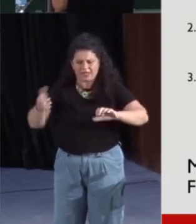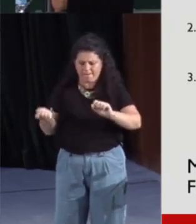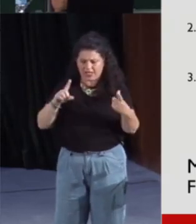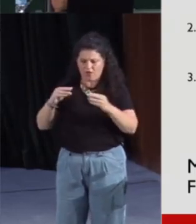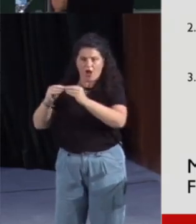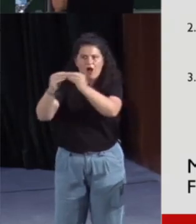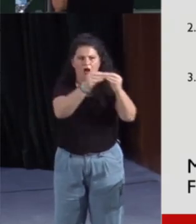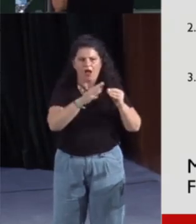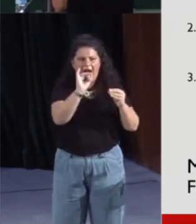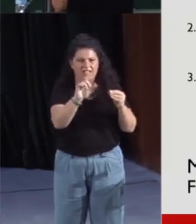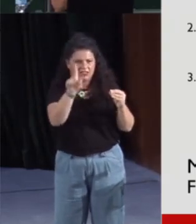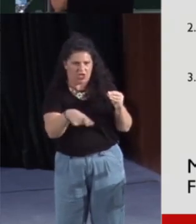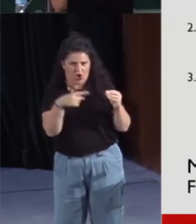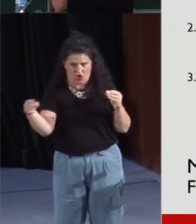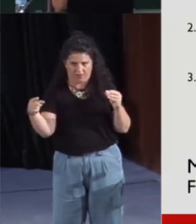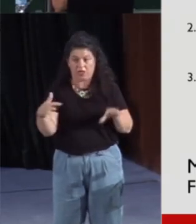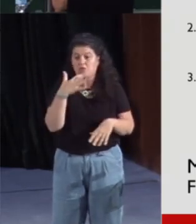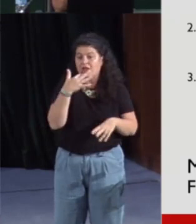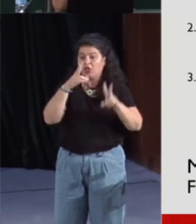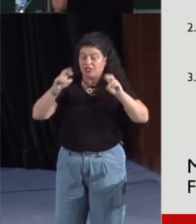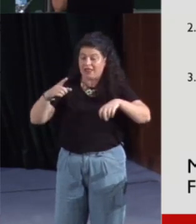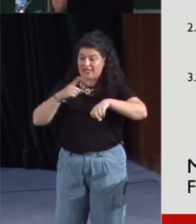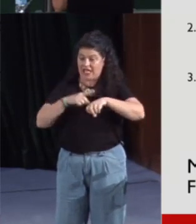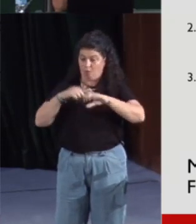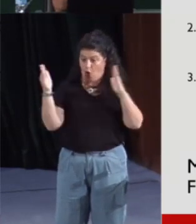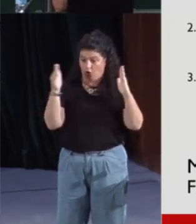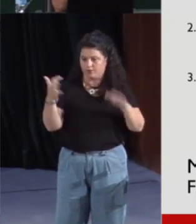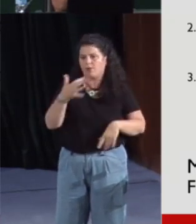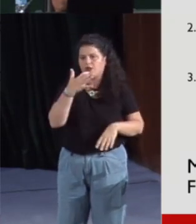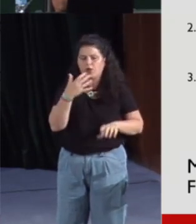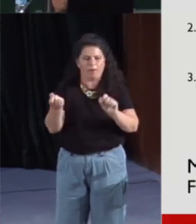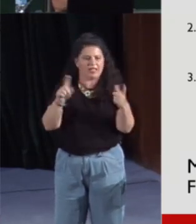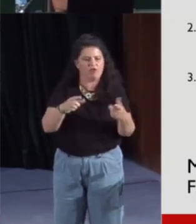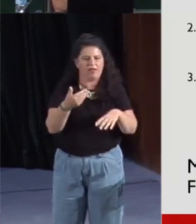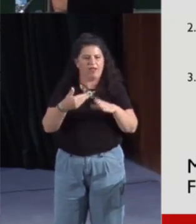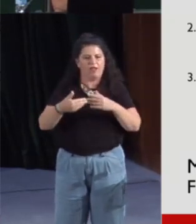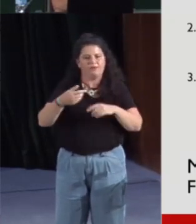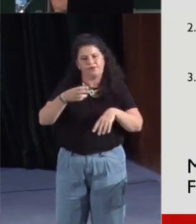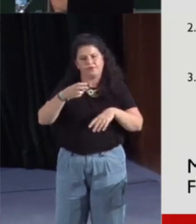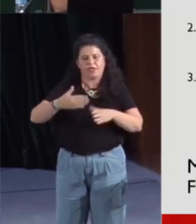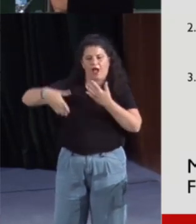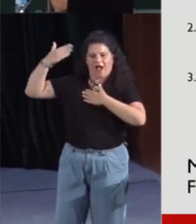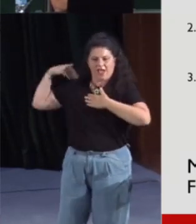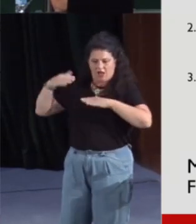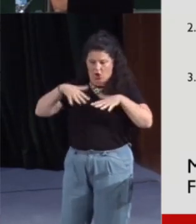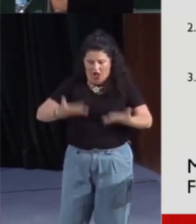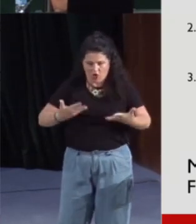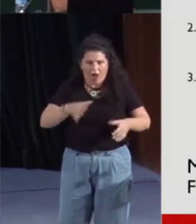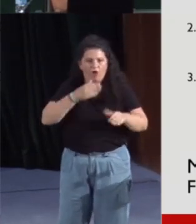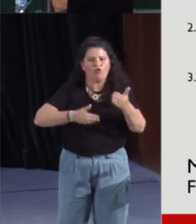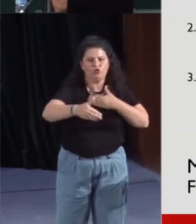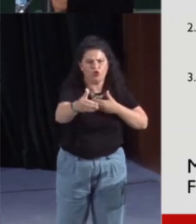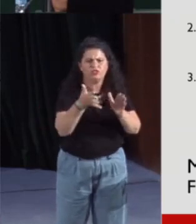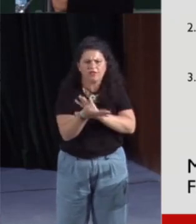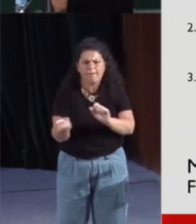comunes en diferentes lenguas de signos, para ver si hay una metáfora conceptual en diferentes lenguas. Y después, por último, una última fase en la que